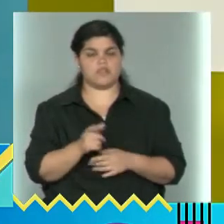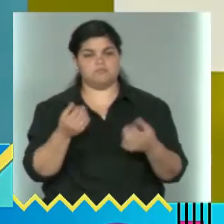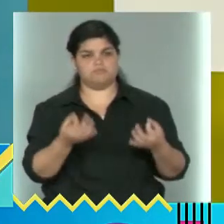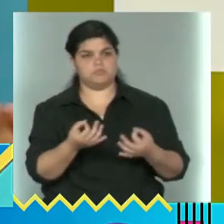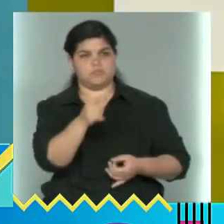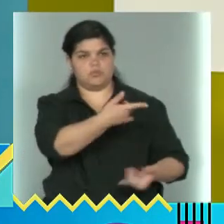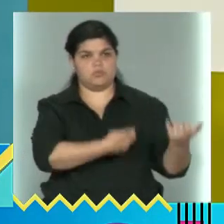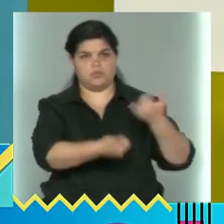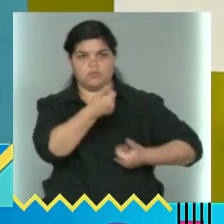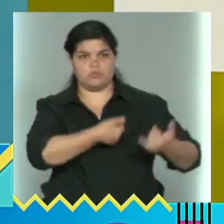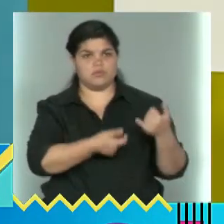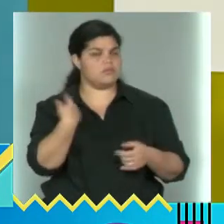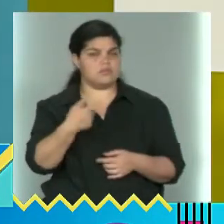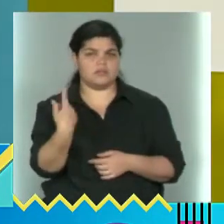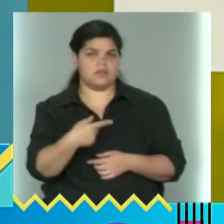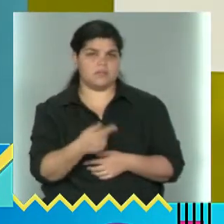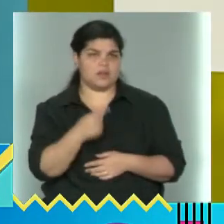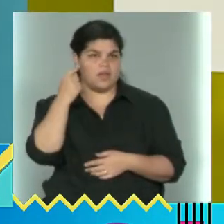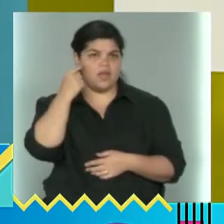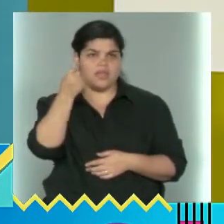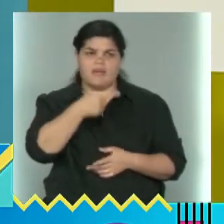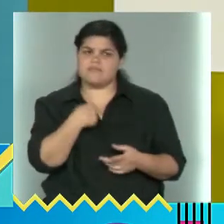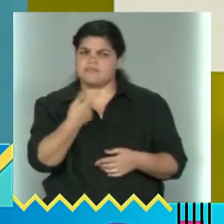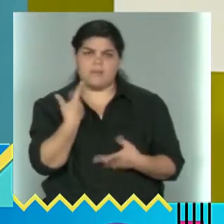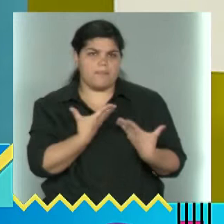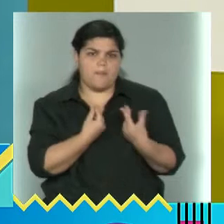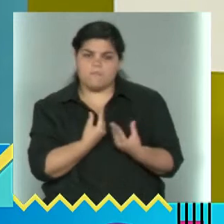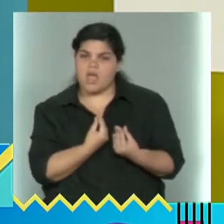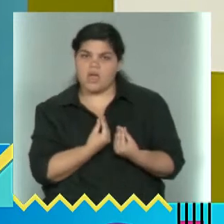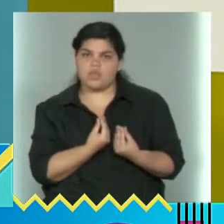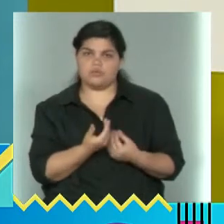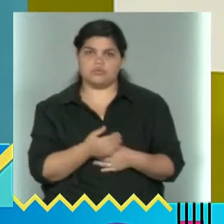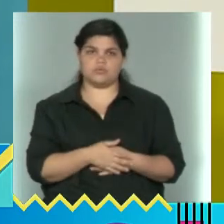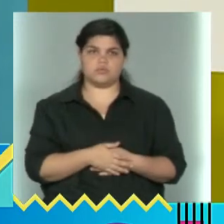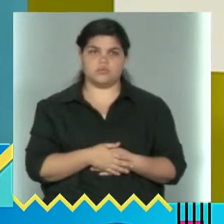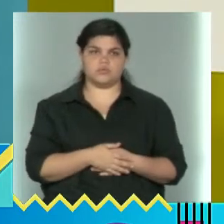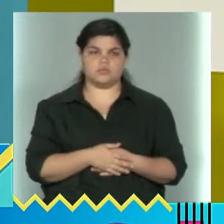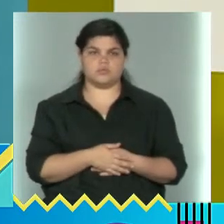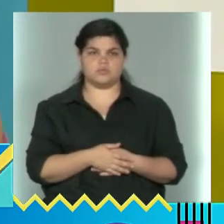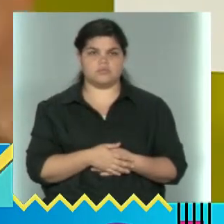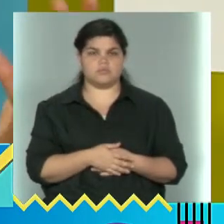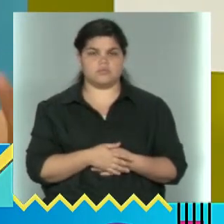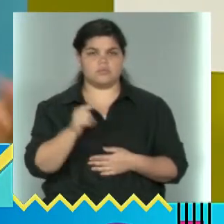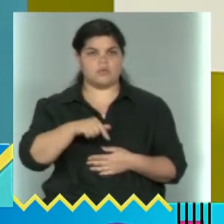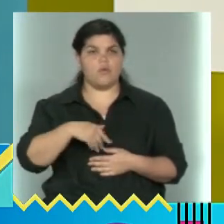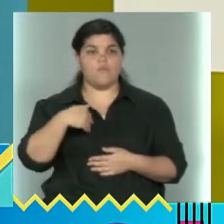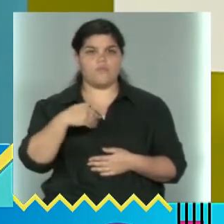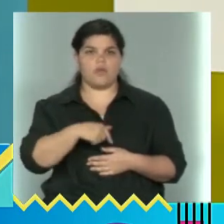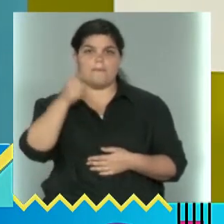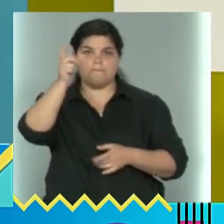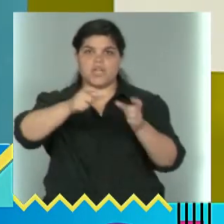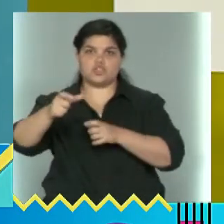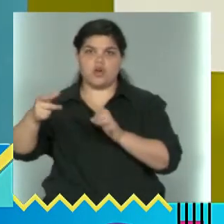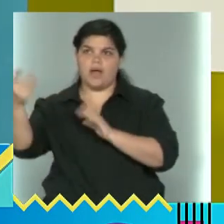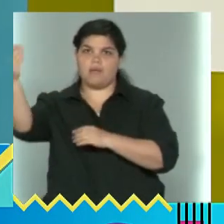algo que es una lectura que se hace y que es de la que se ha tenido mucho miedo, ¿no? Justamente esto, ¿no? Se van a ocurrir más atentados desde que han llegado